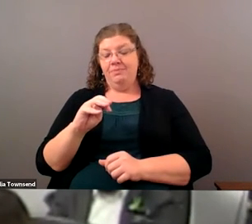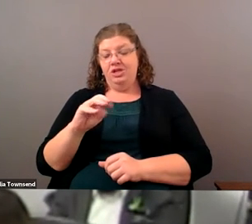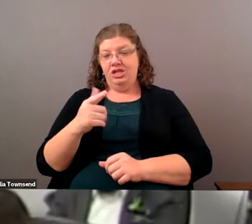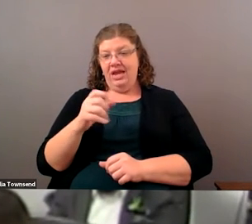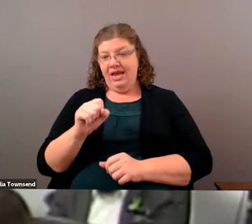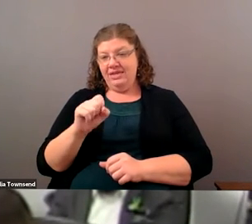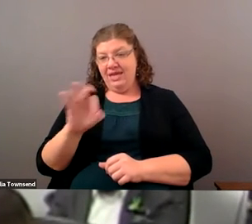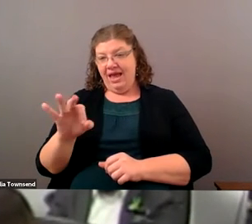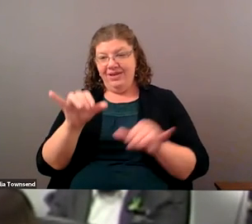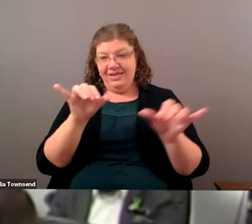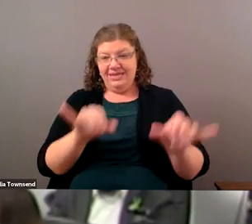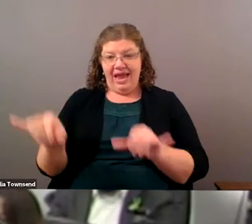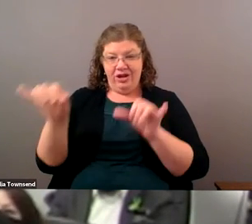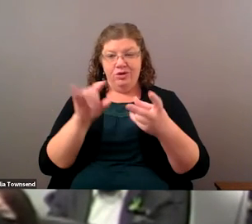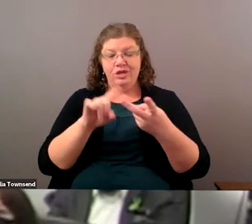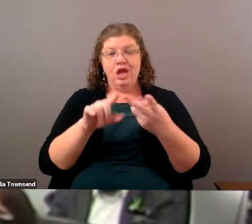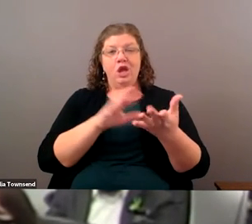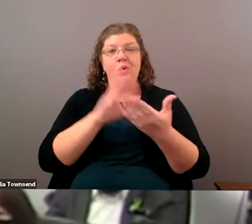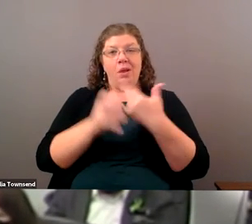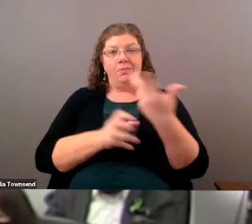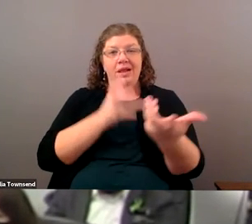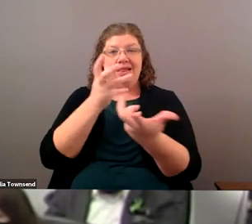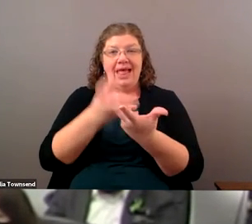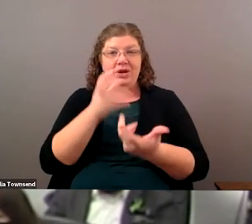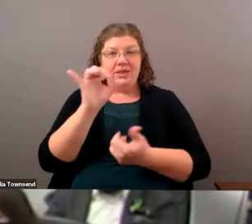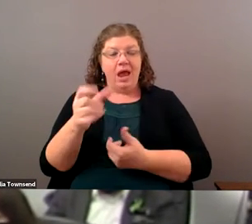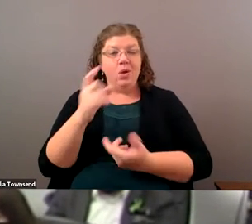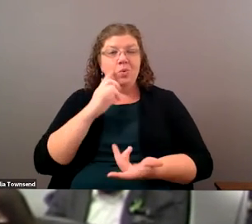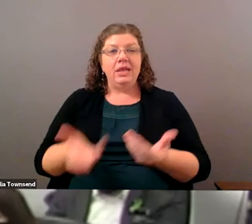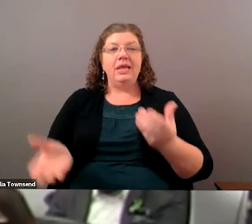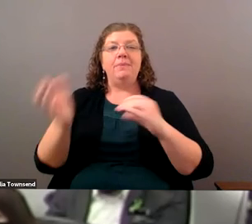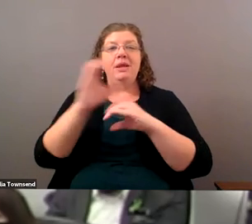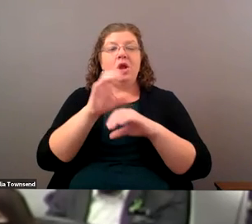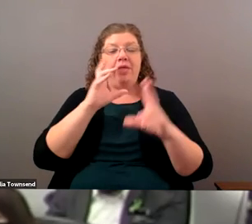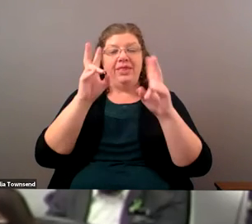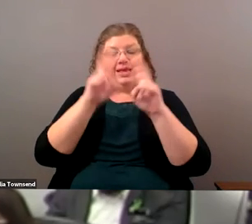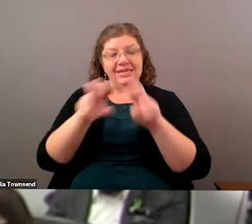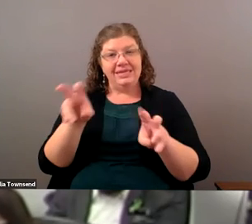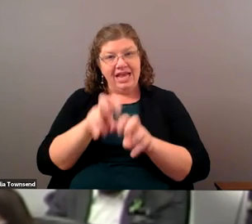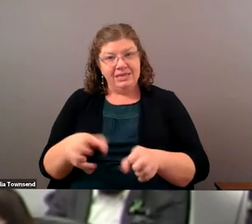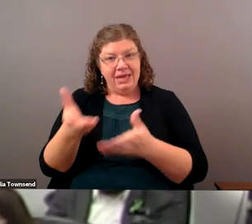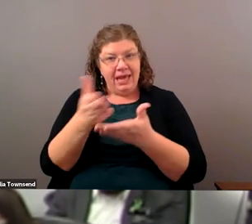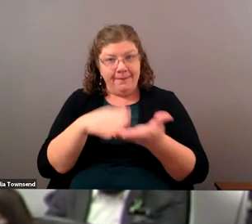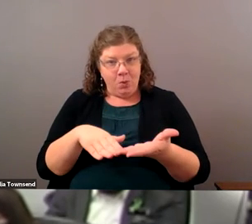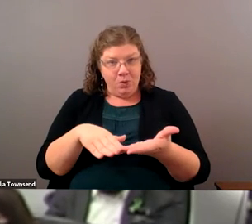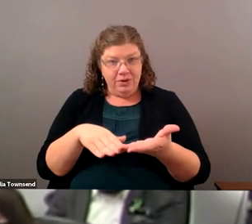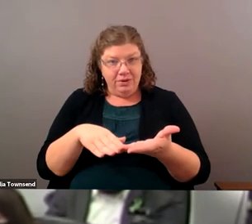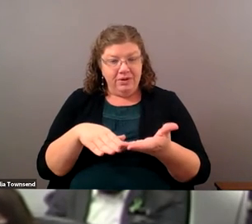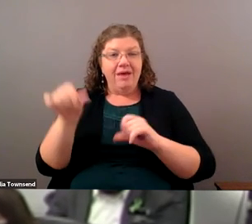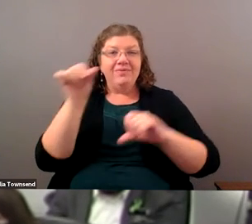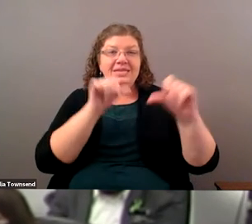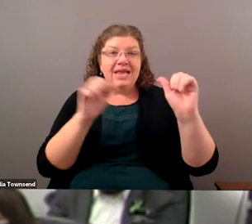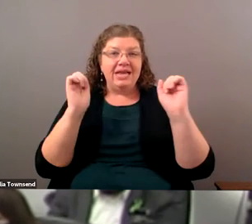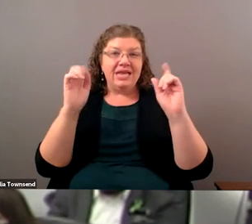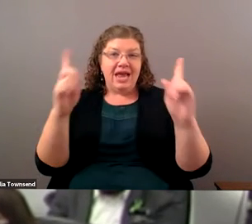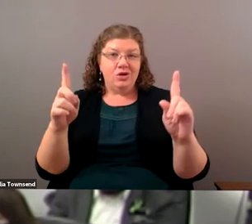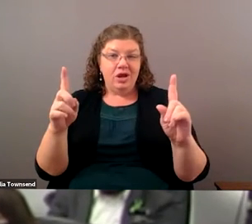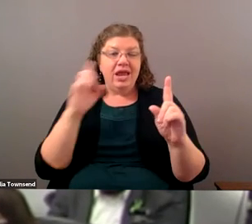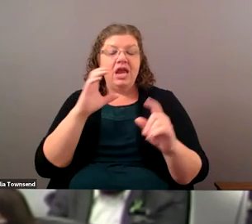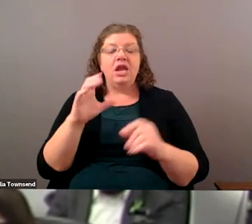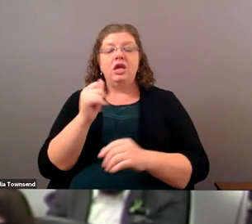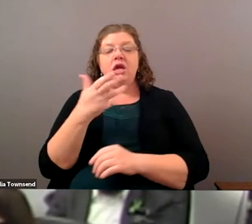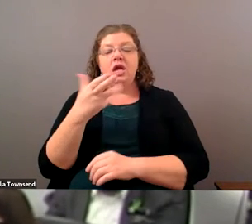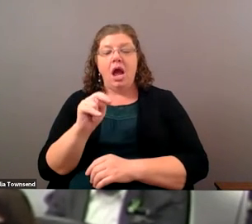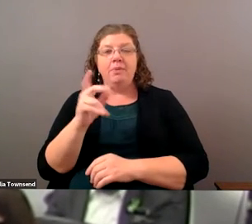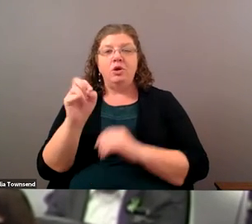y el programa académico acorde con esto, realmente se centra en el componente de evaluación de la educación de ciencias en el área de